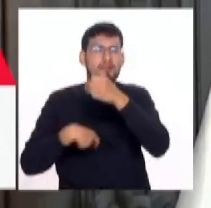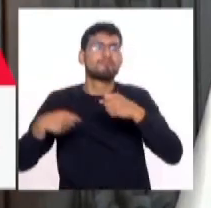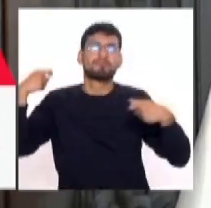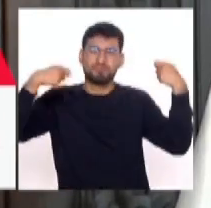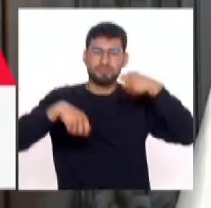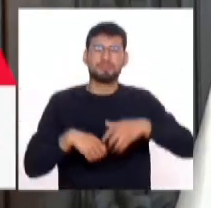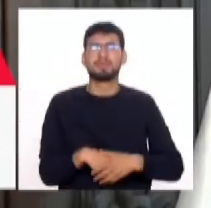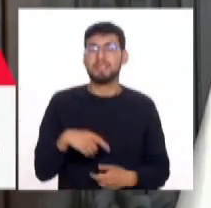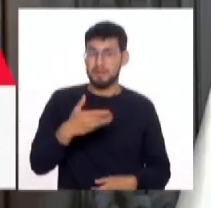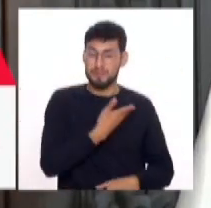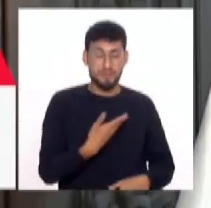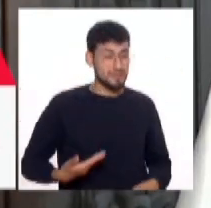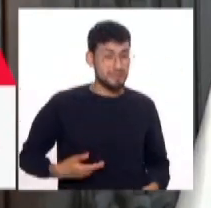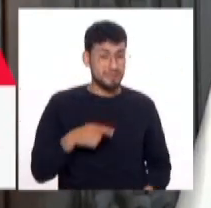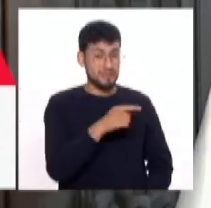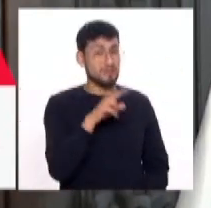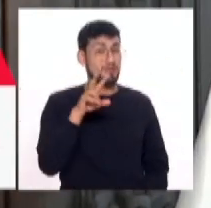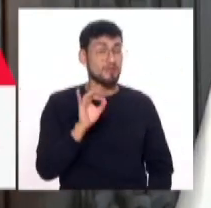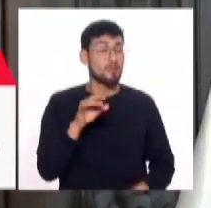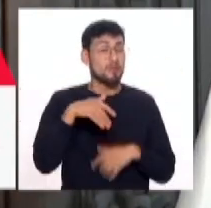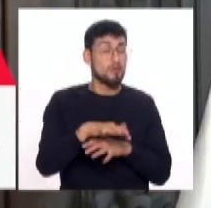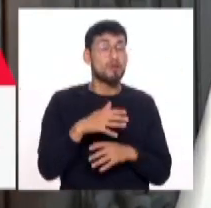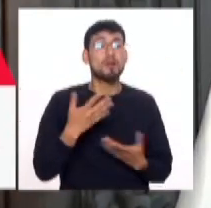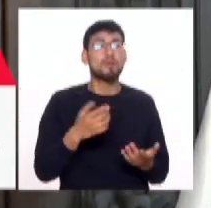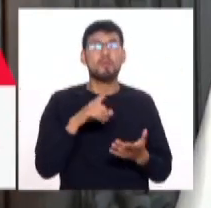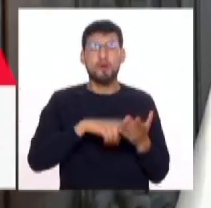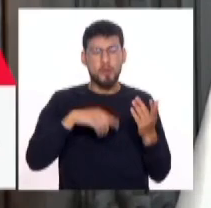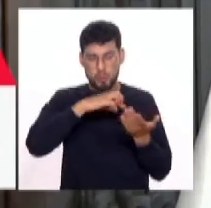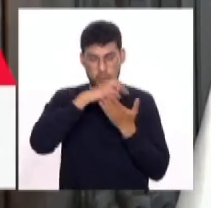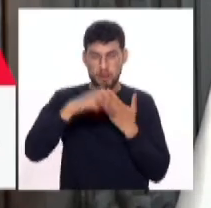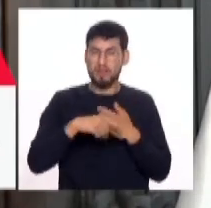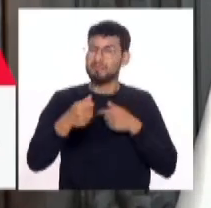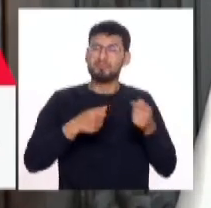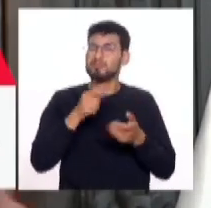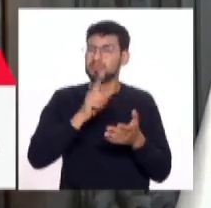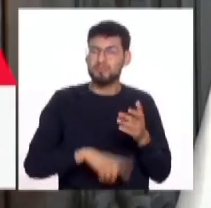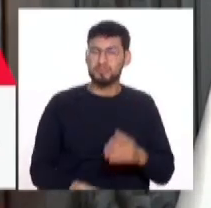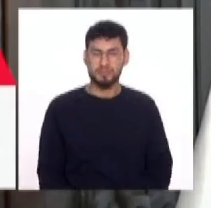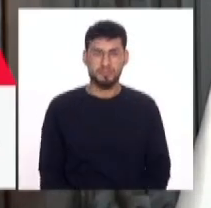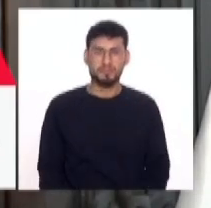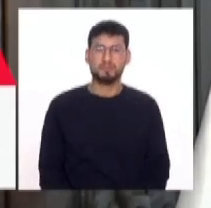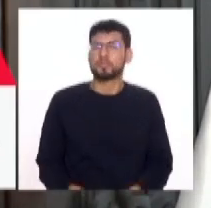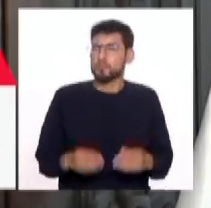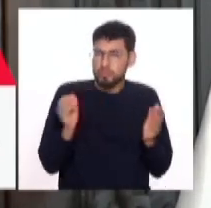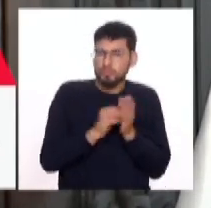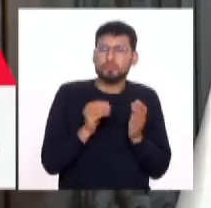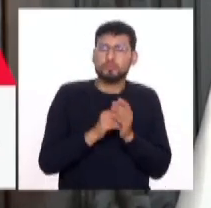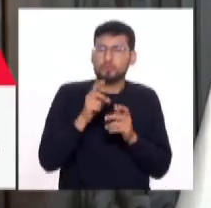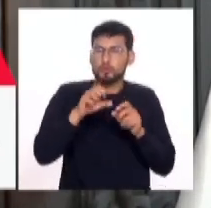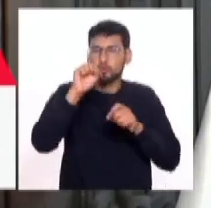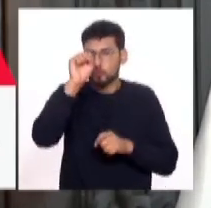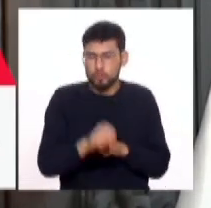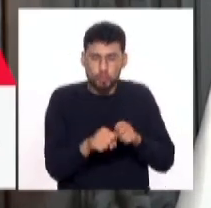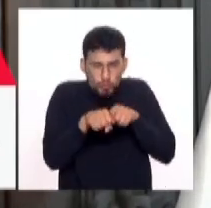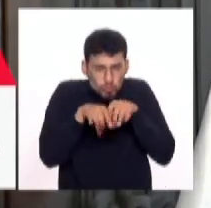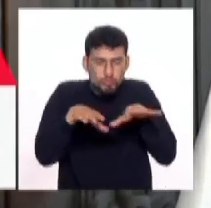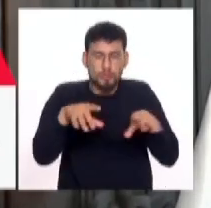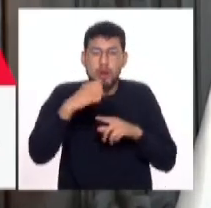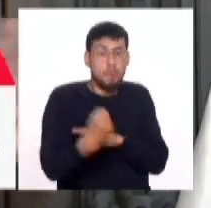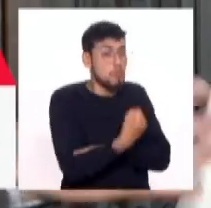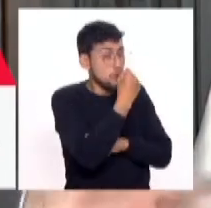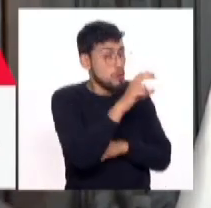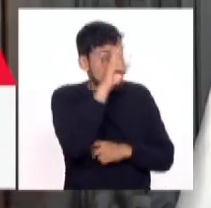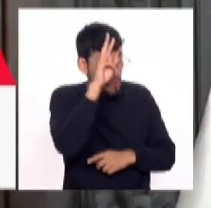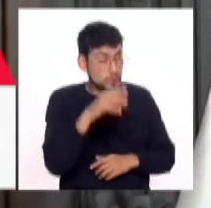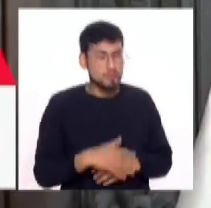el 28 de julio. Uno de los proyectos emblemáticos de esta gestión va a ser la masificación del sur. Compunche Perú,